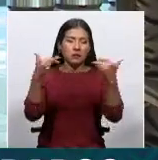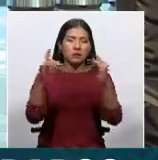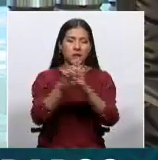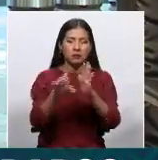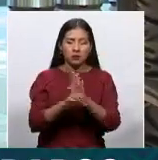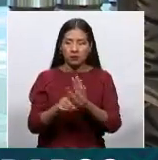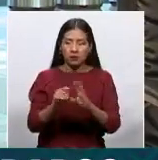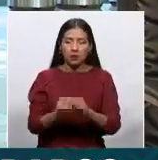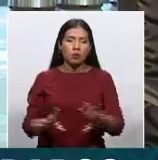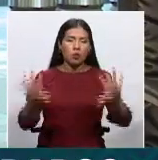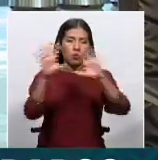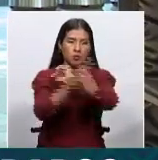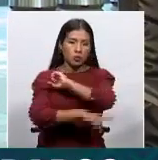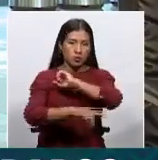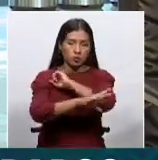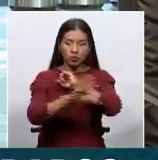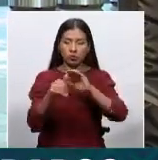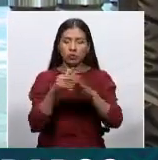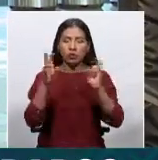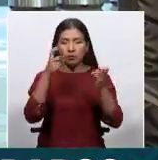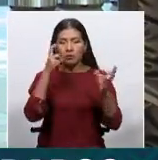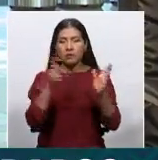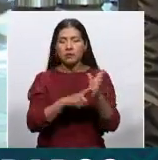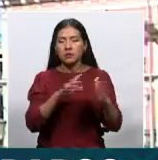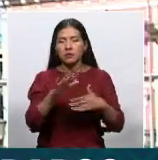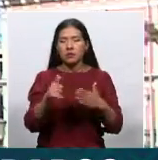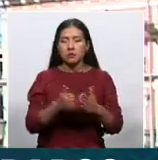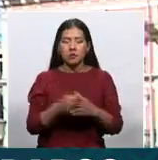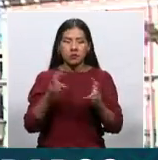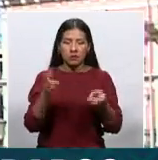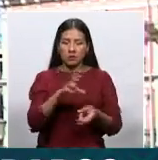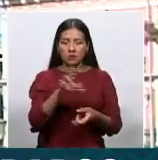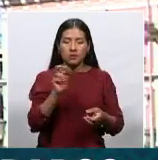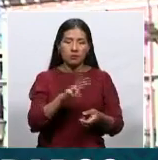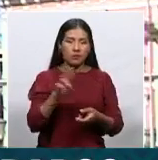conforme establece el artículo 322.